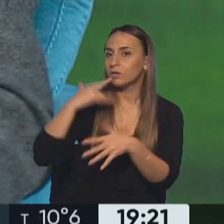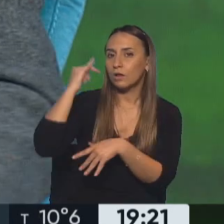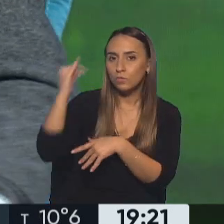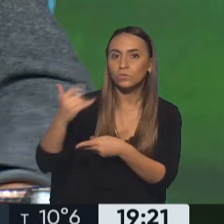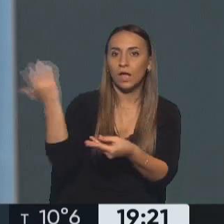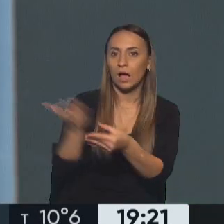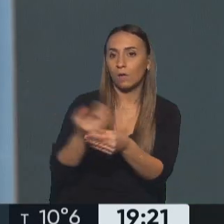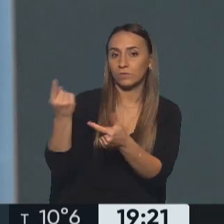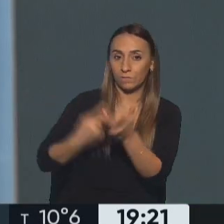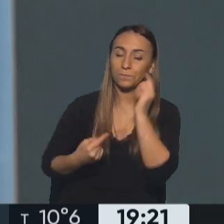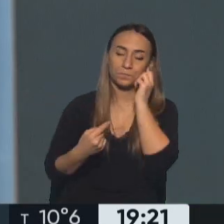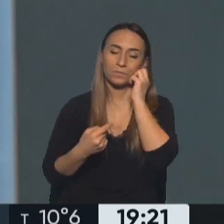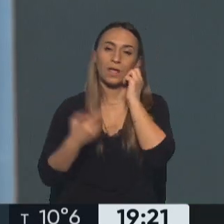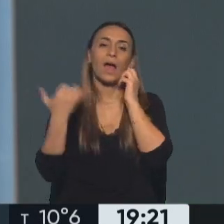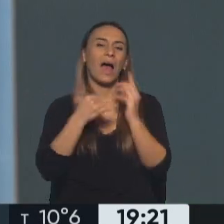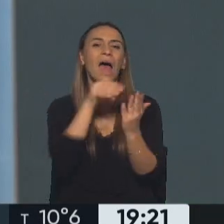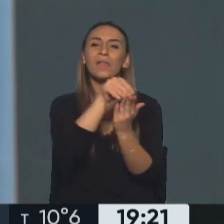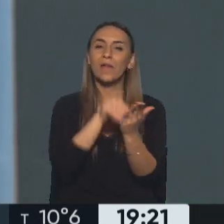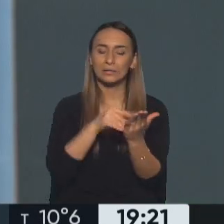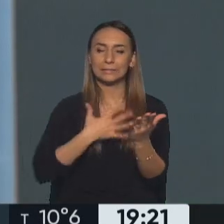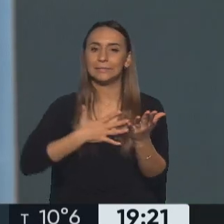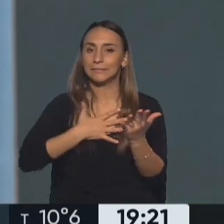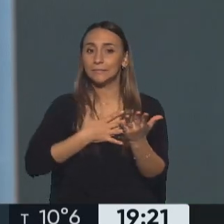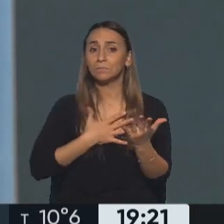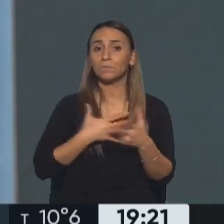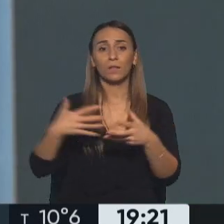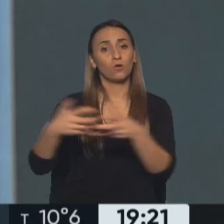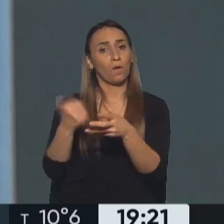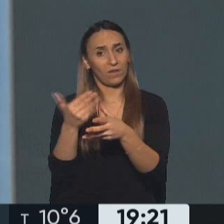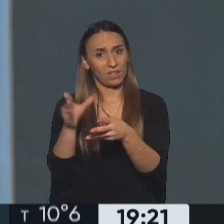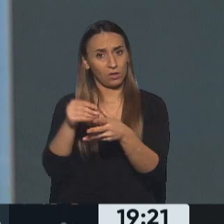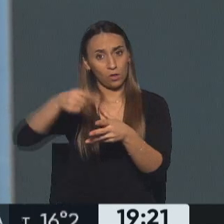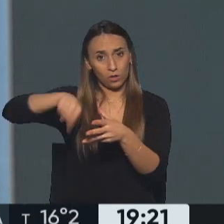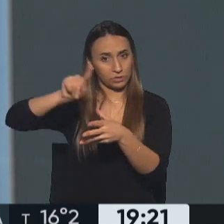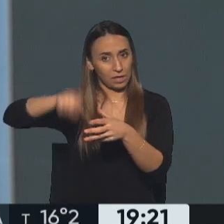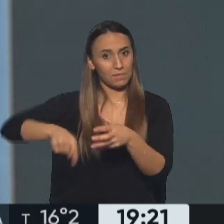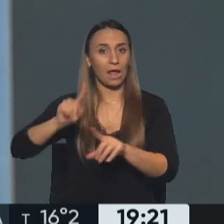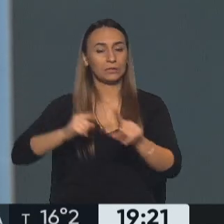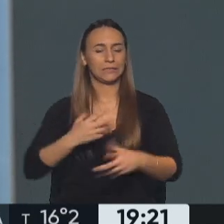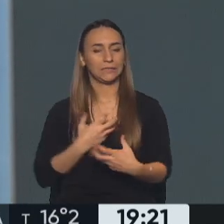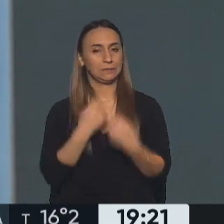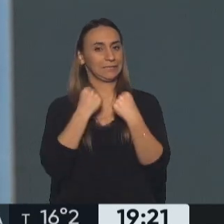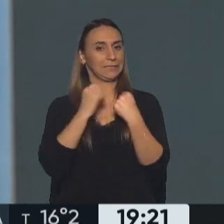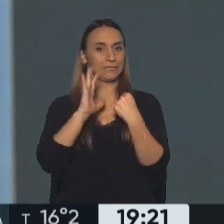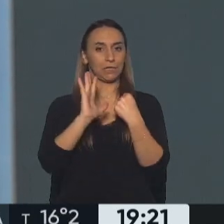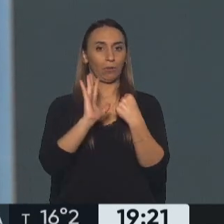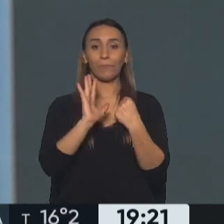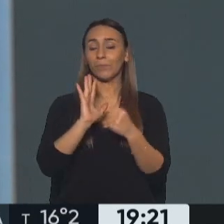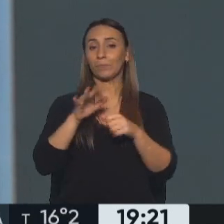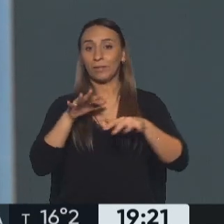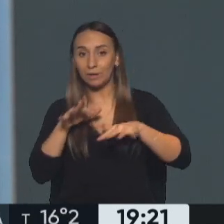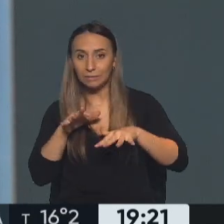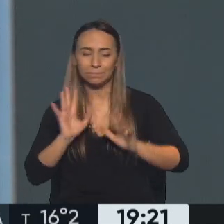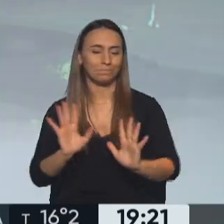hay una serie de datos que inquieta y entiendo que mucho también integrante del frente de todos incluso algunos los inhibe quizás de llevar adelante determinadas acciones